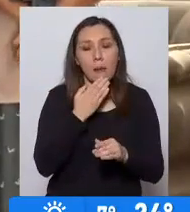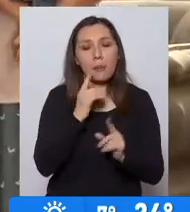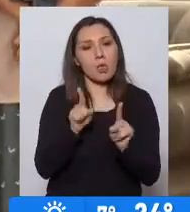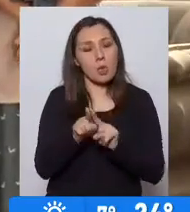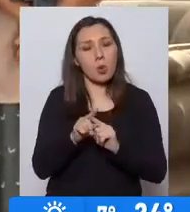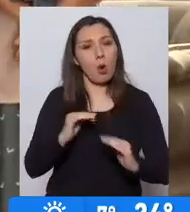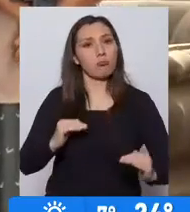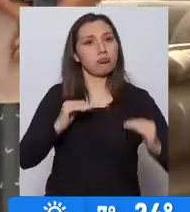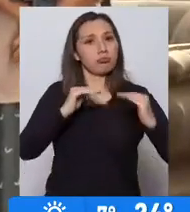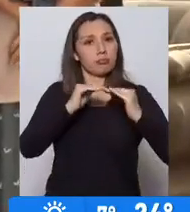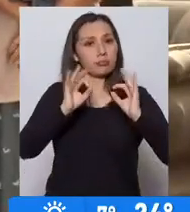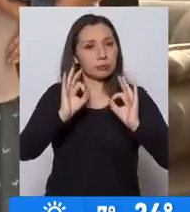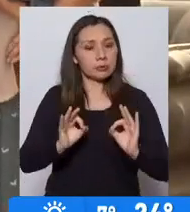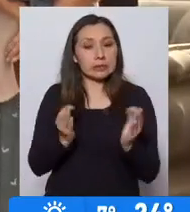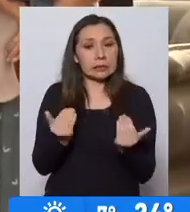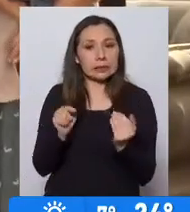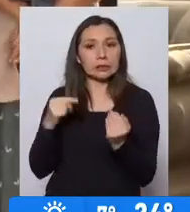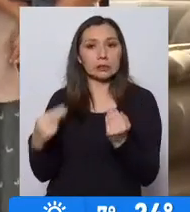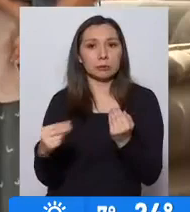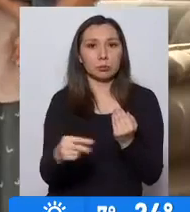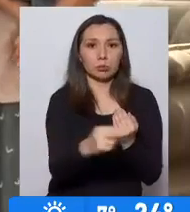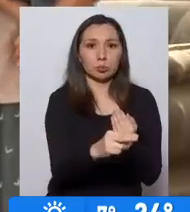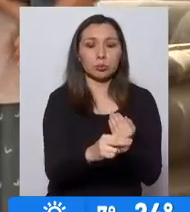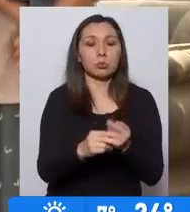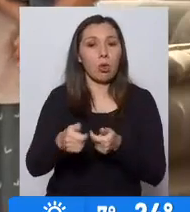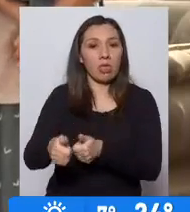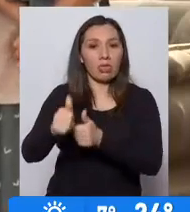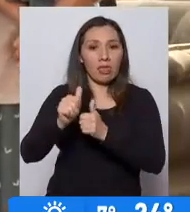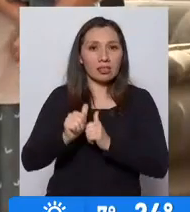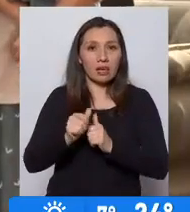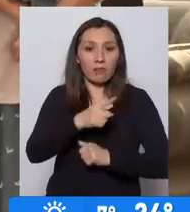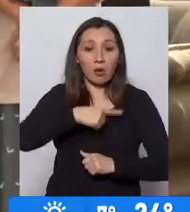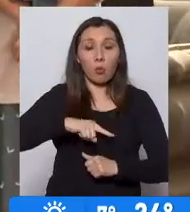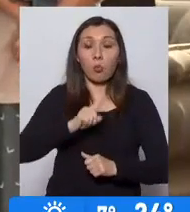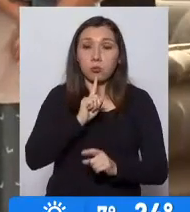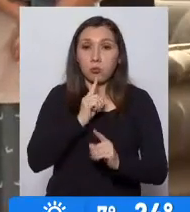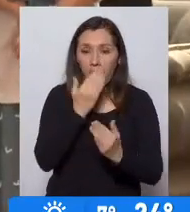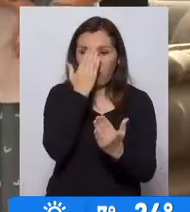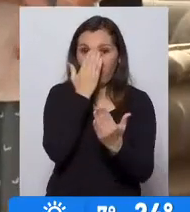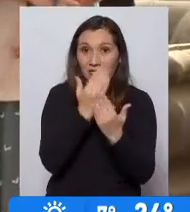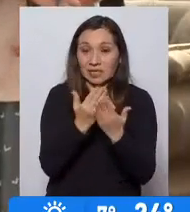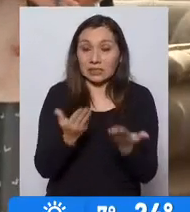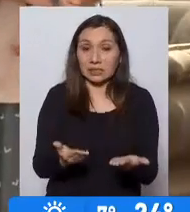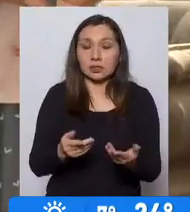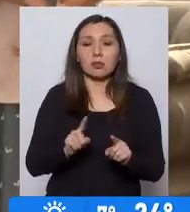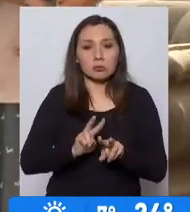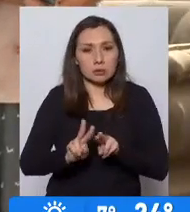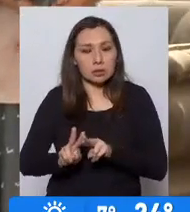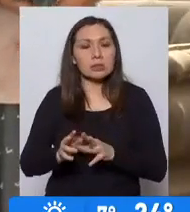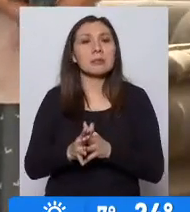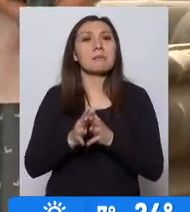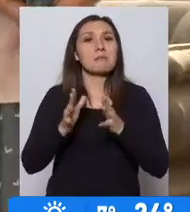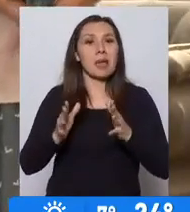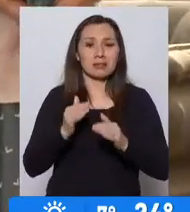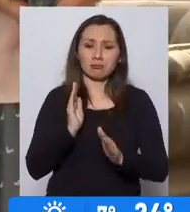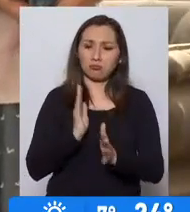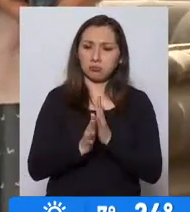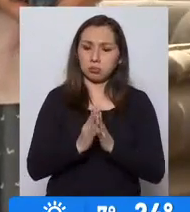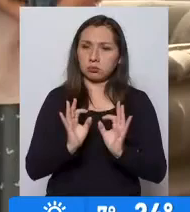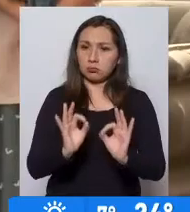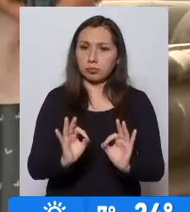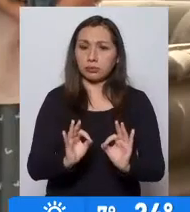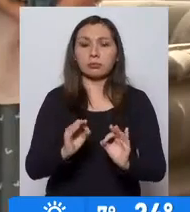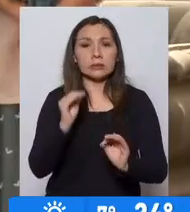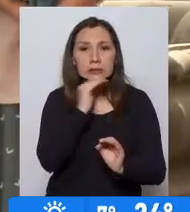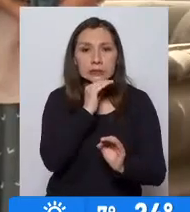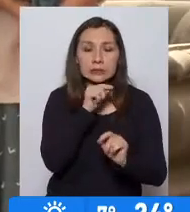la altura de las necesidades y de los desafíos que estamos enfrentando y que actúen con la mayor diligencia